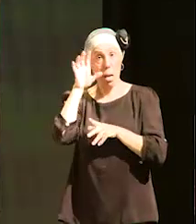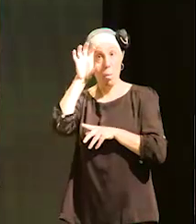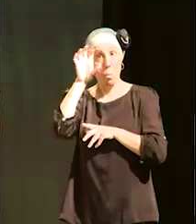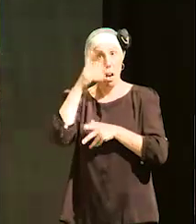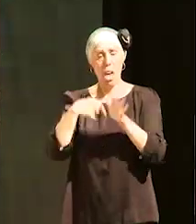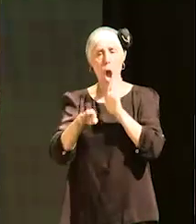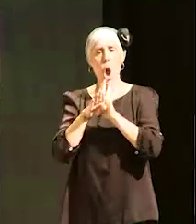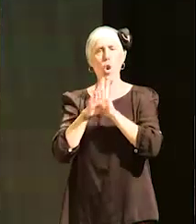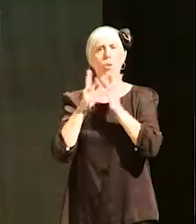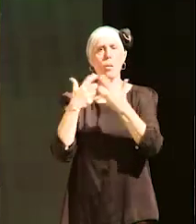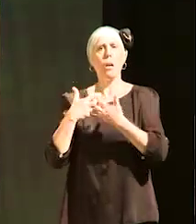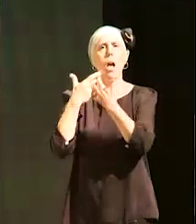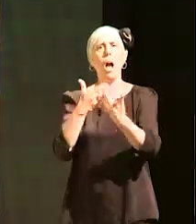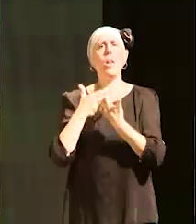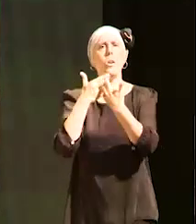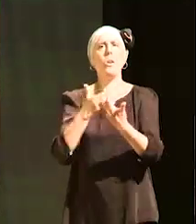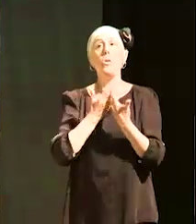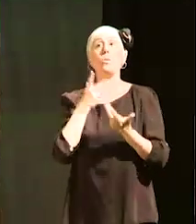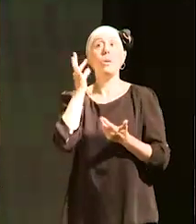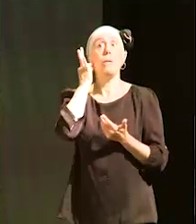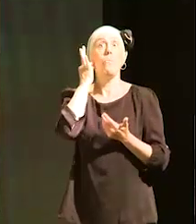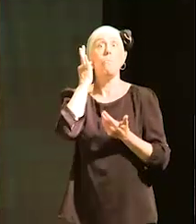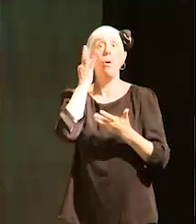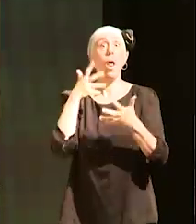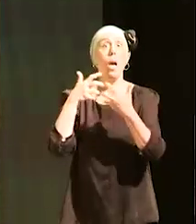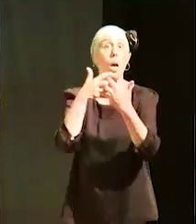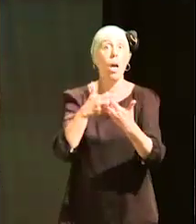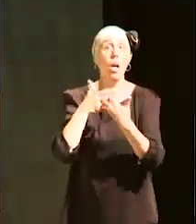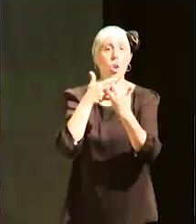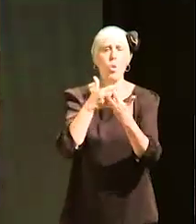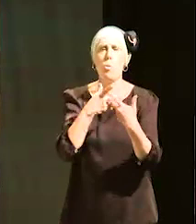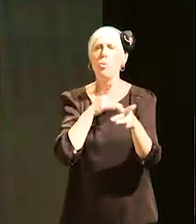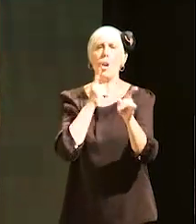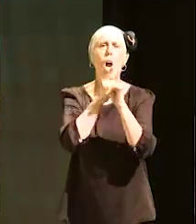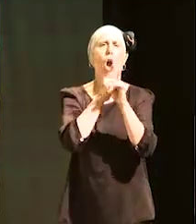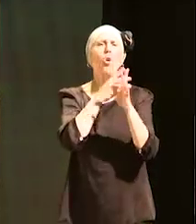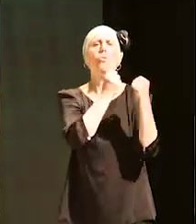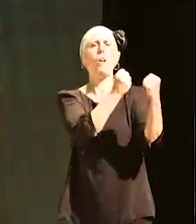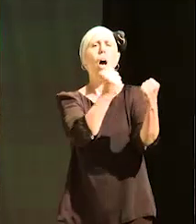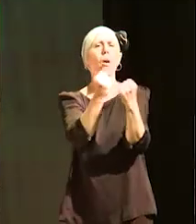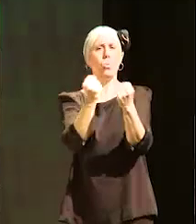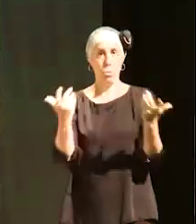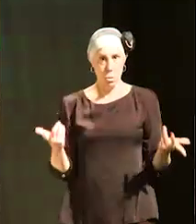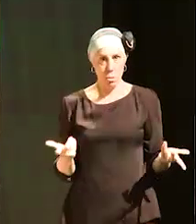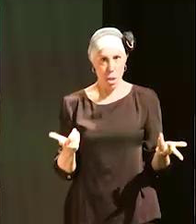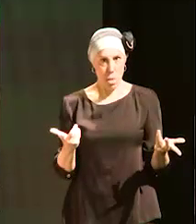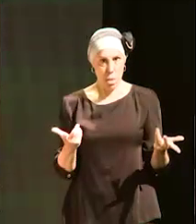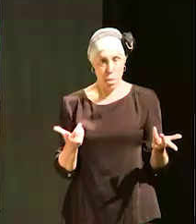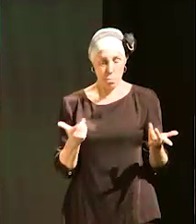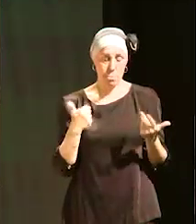sector de las mujeres hacia asia las autoridades verdad allí yo